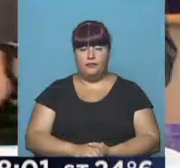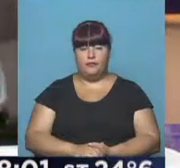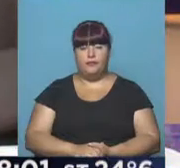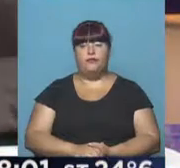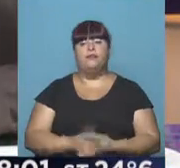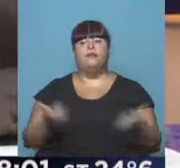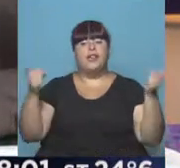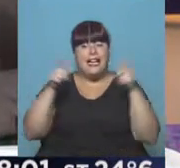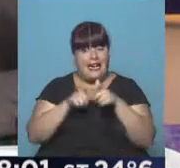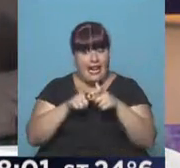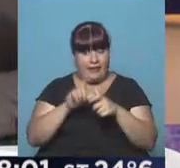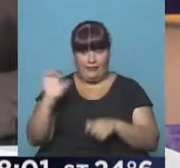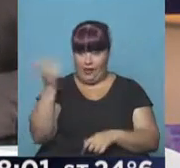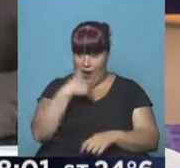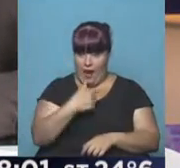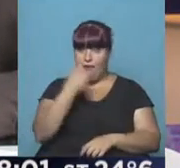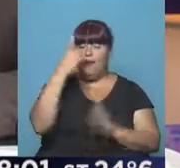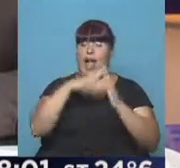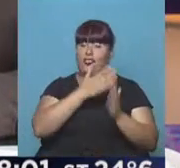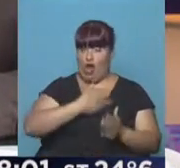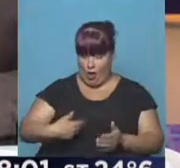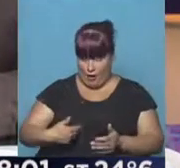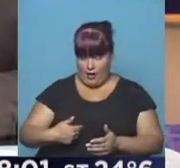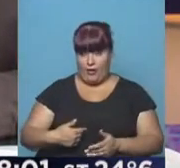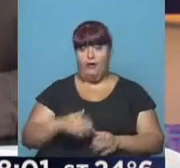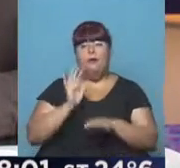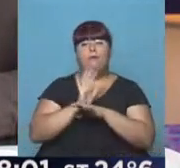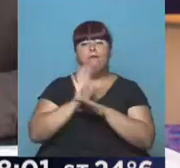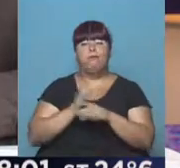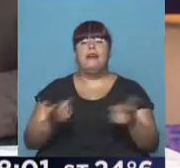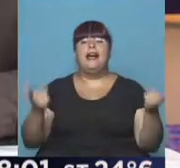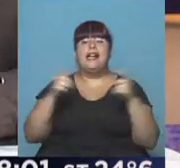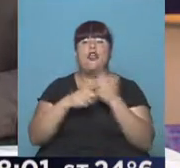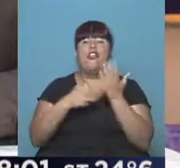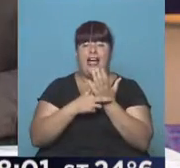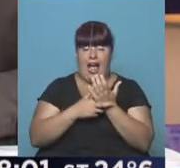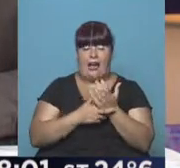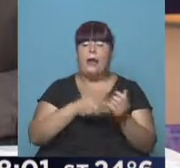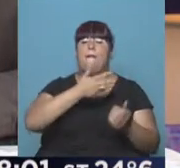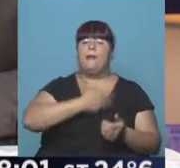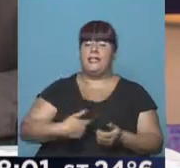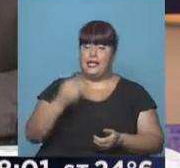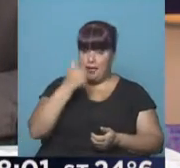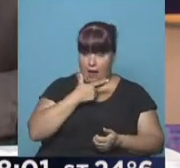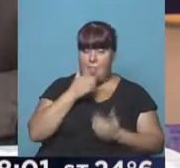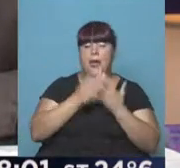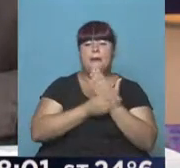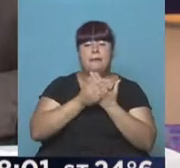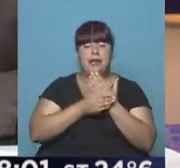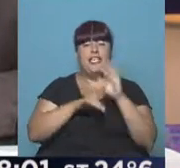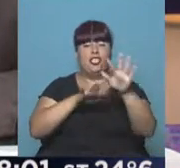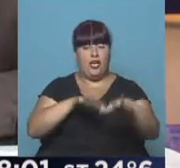reunión casi inédita en la casa de gobierno la denominada mesa de carnes el presidente de la nación el ministro de